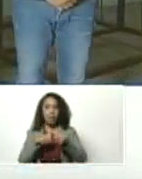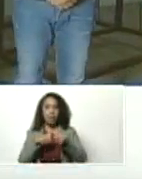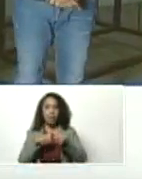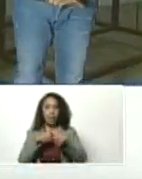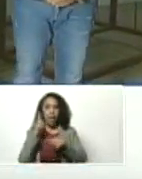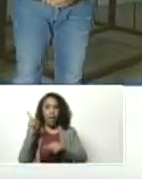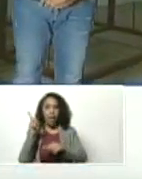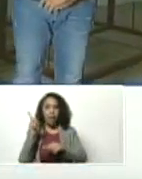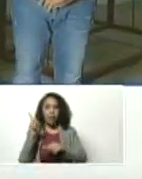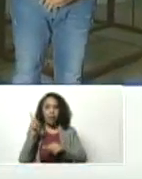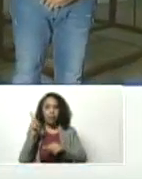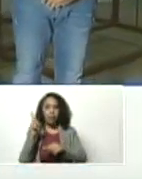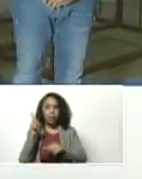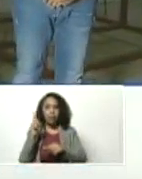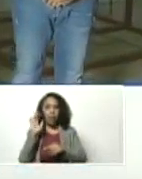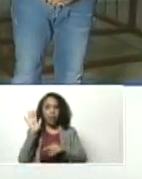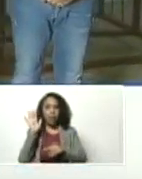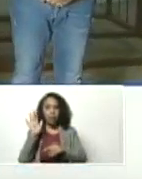en Tintorero.